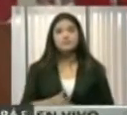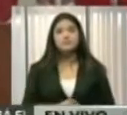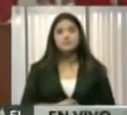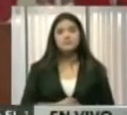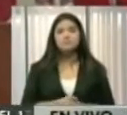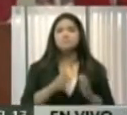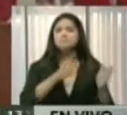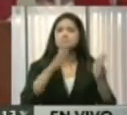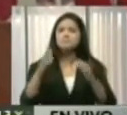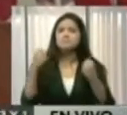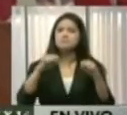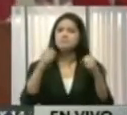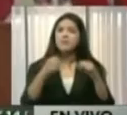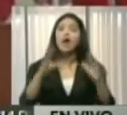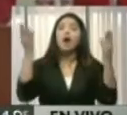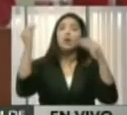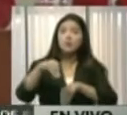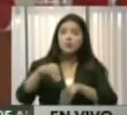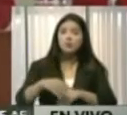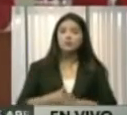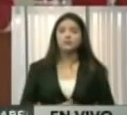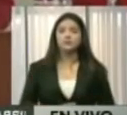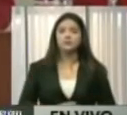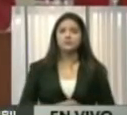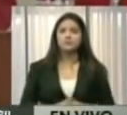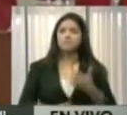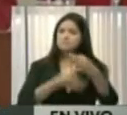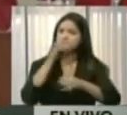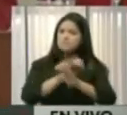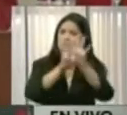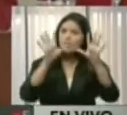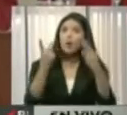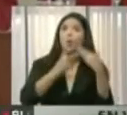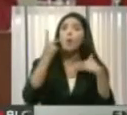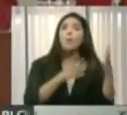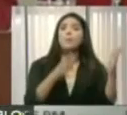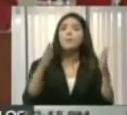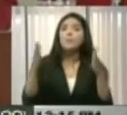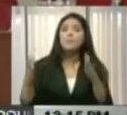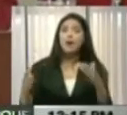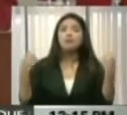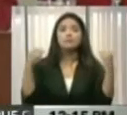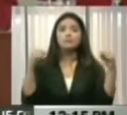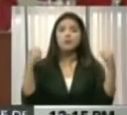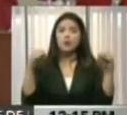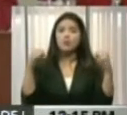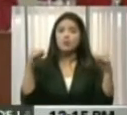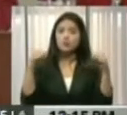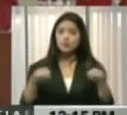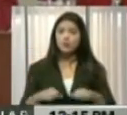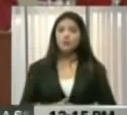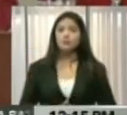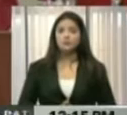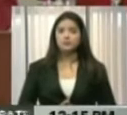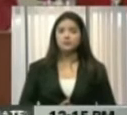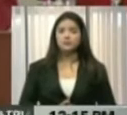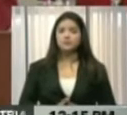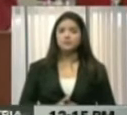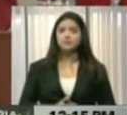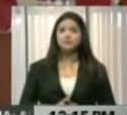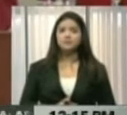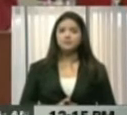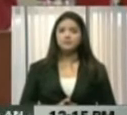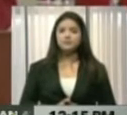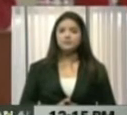fase de implementación de los acuerdos estará definida por un plan general de ejecución, que